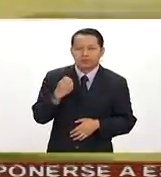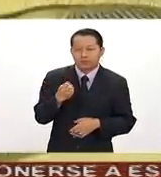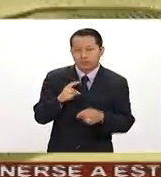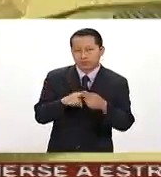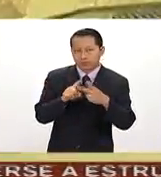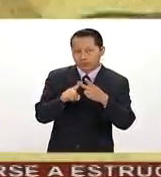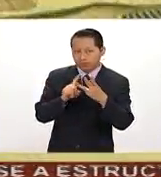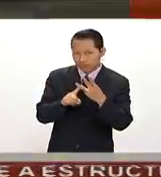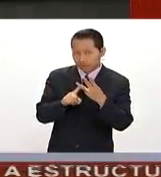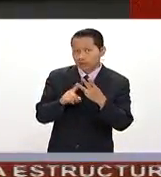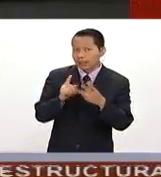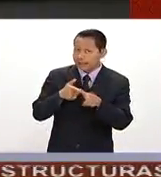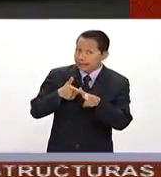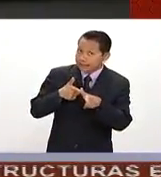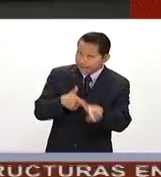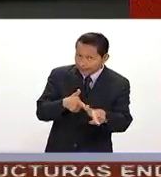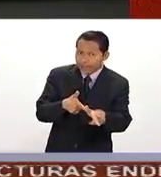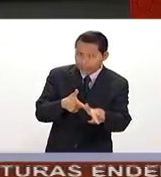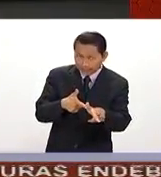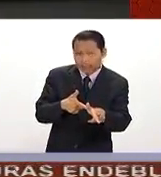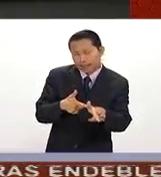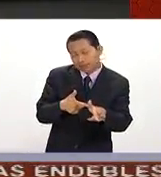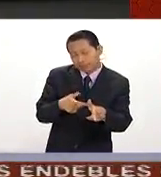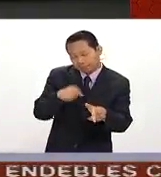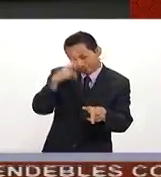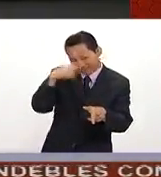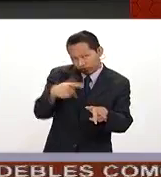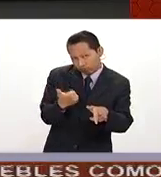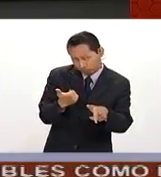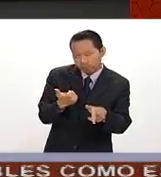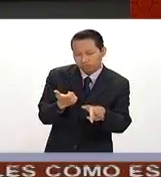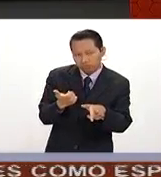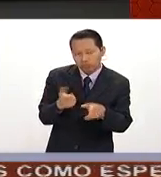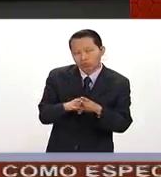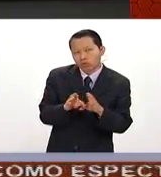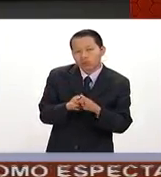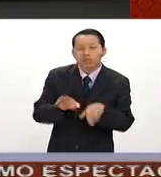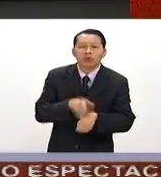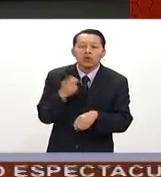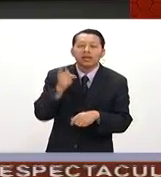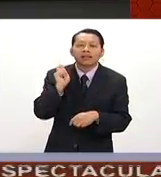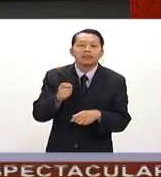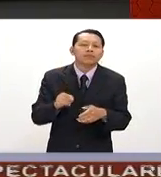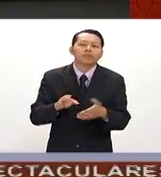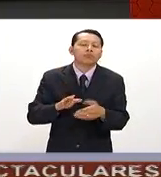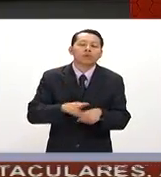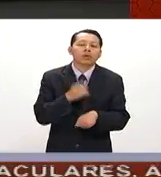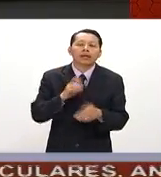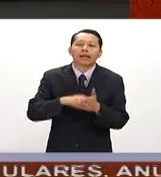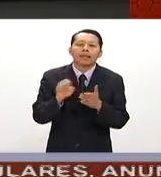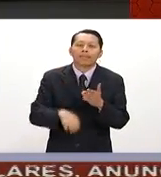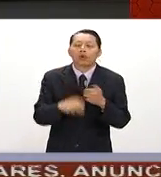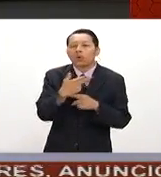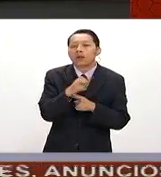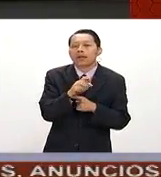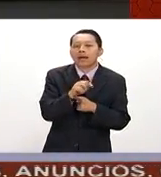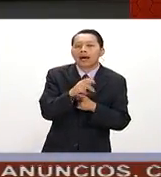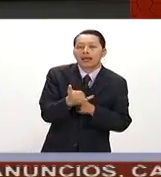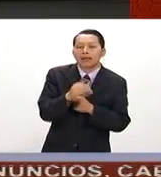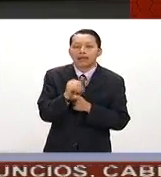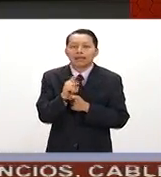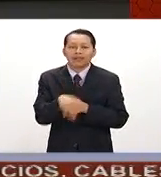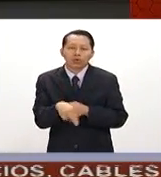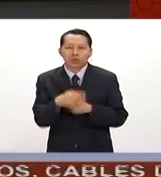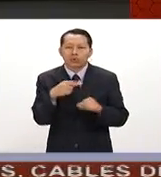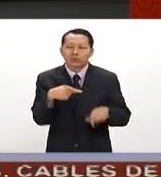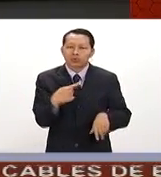volatilidad obviamente seguirá porque hay una gran expectativa sobre qué es exactamente, por ejemplo, en el caso de la salud de Clinton, de Hillary Clinton, qué es exactamente